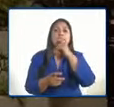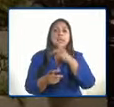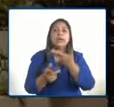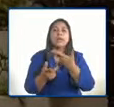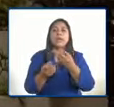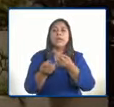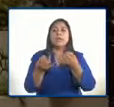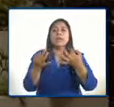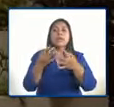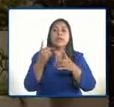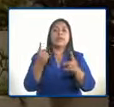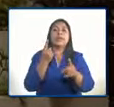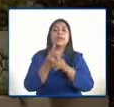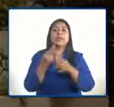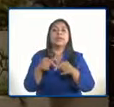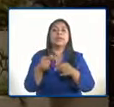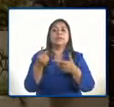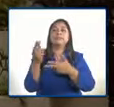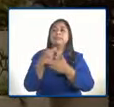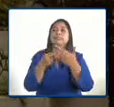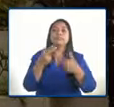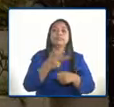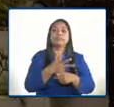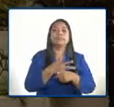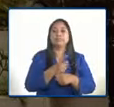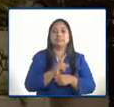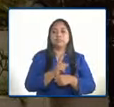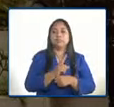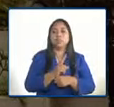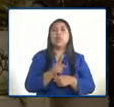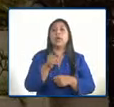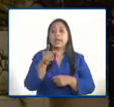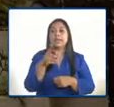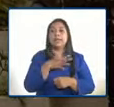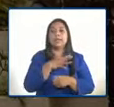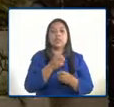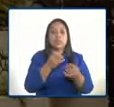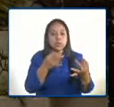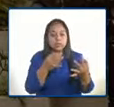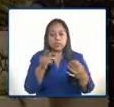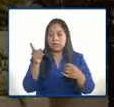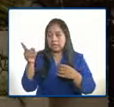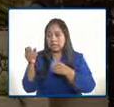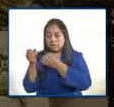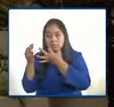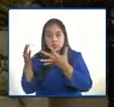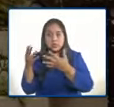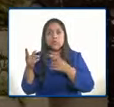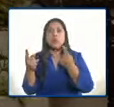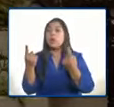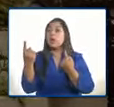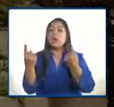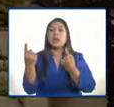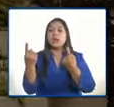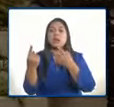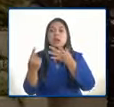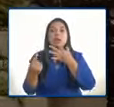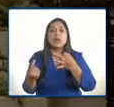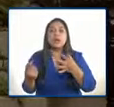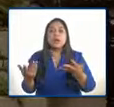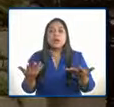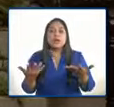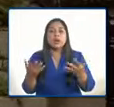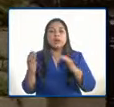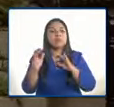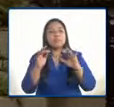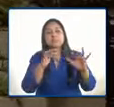exacta de los migrantes que han retornado a Guatemala. Ellos tienen una cifra y ustedes tienen otra cifra. Al final, ¿cuál es la cifra real de los